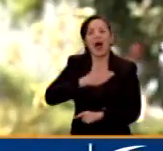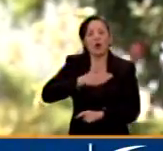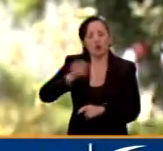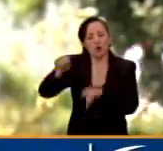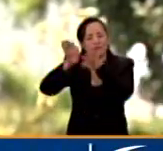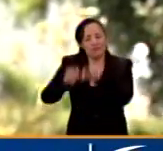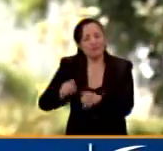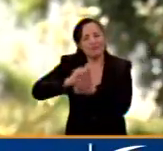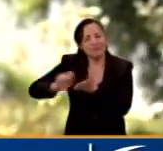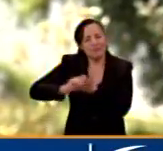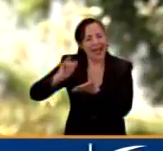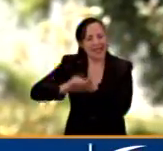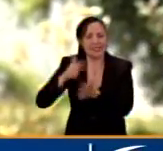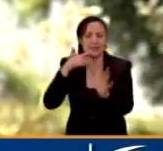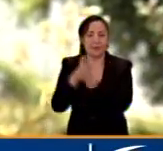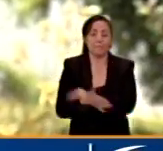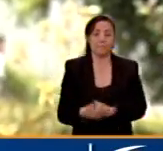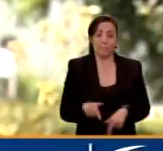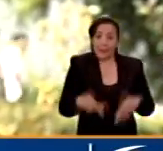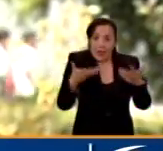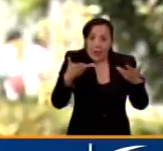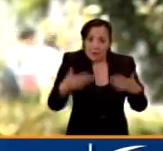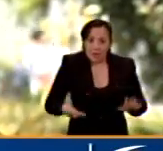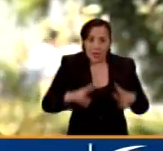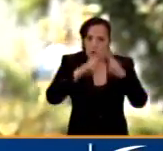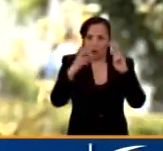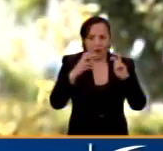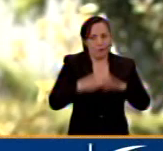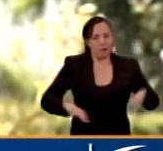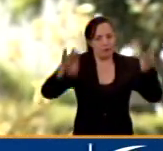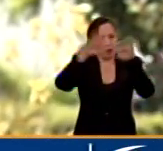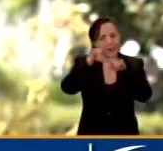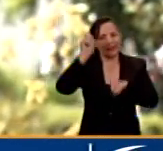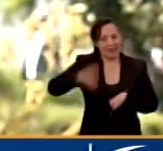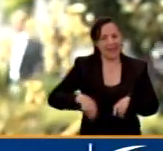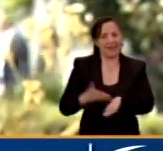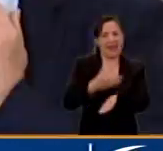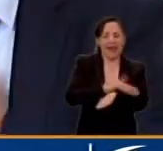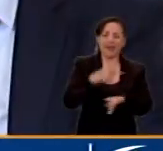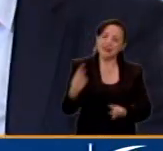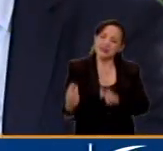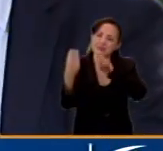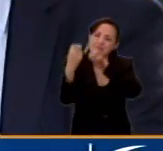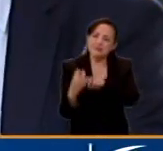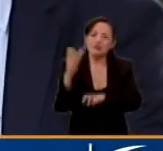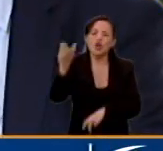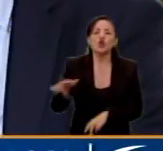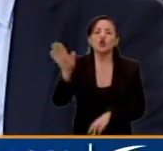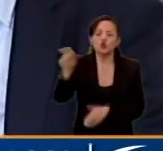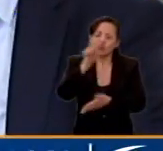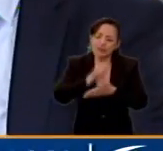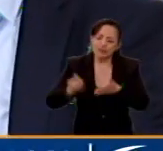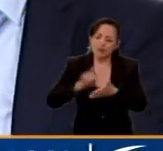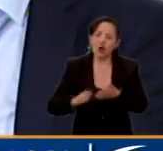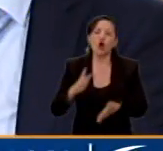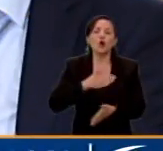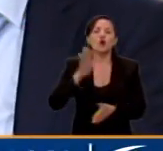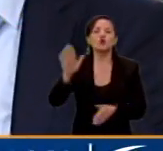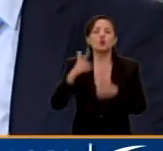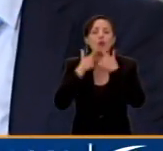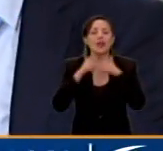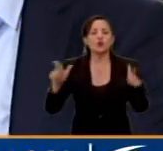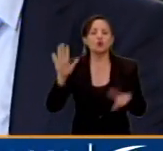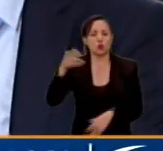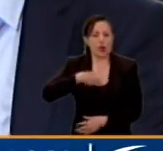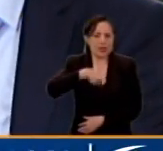Y no nos podíamos ir de esta cita tan importante que es la Feria del Libro sin conversar con el novelista, lingüista español que,